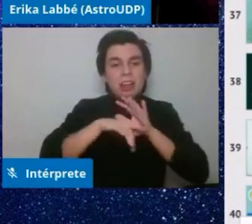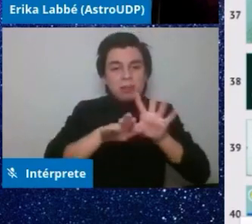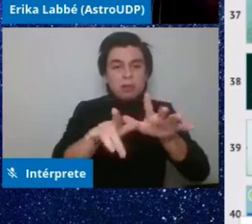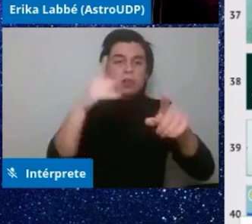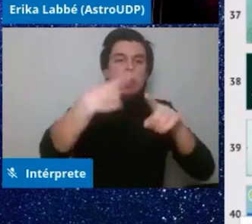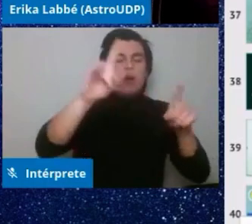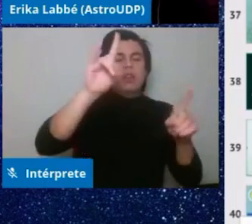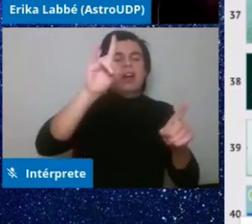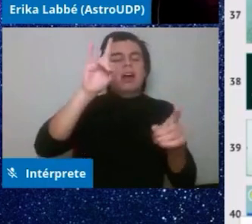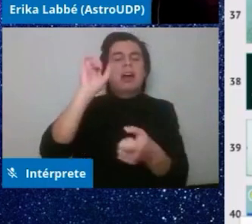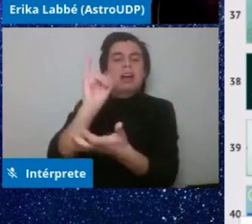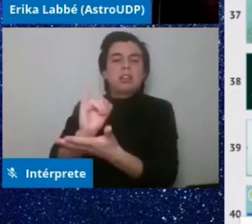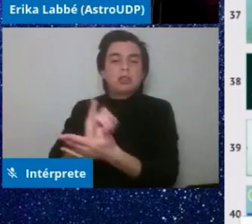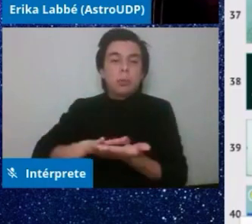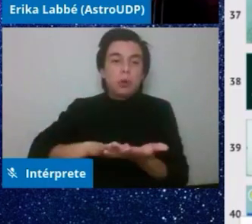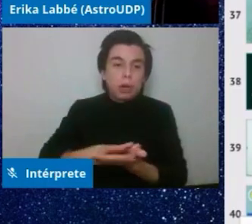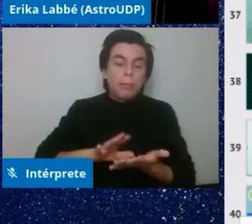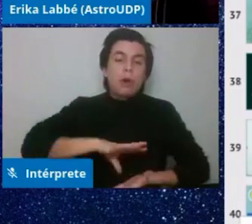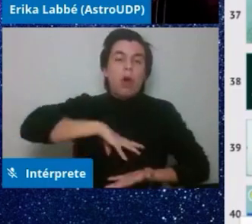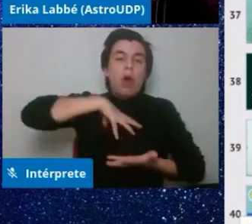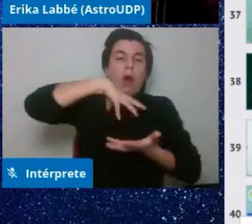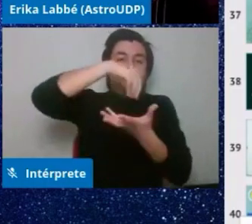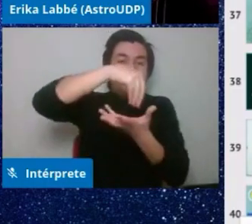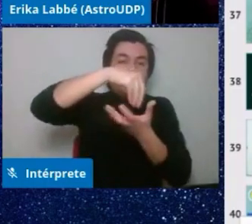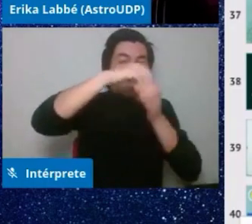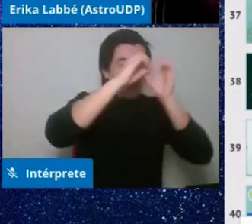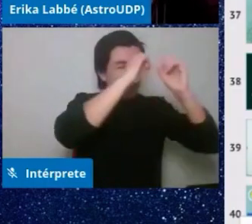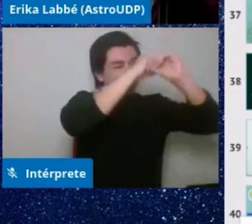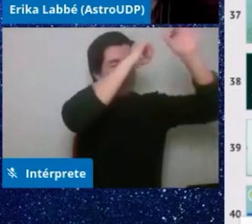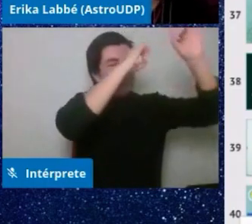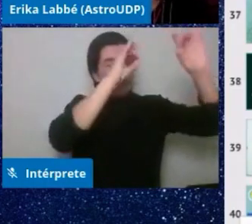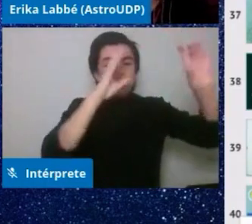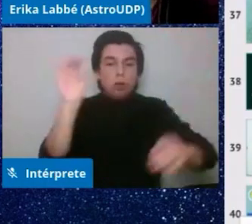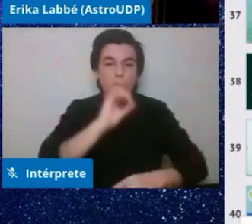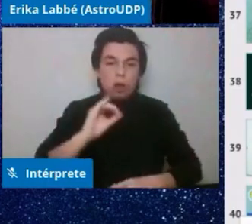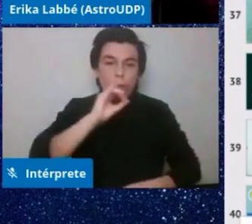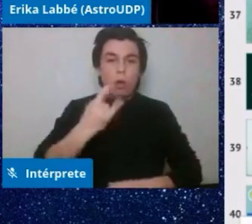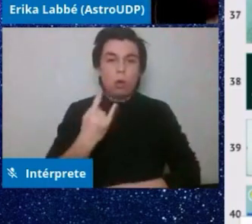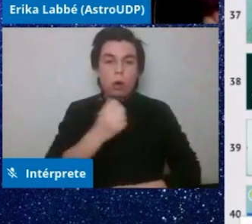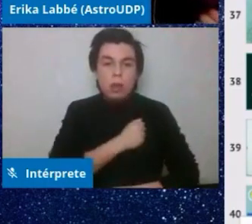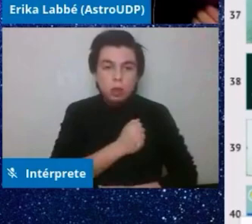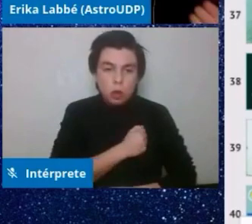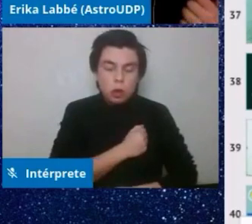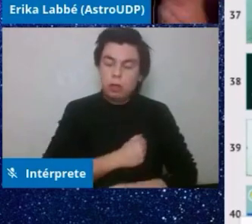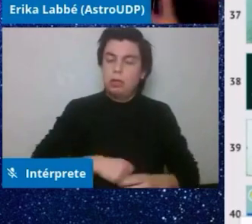mencionando, como ALMA, por ejemplo, la Universidad Católica,